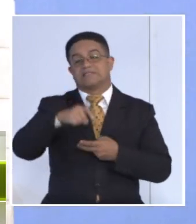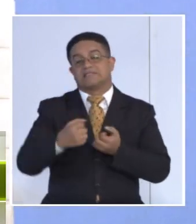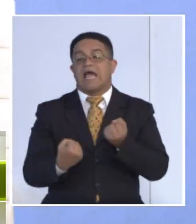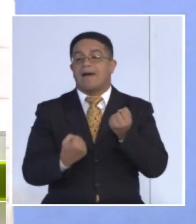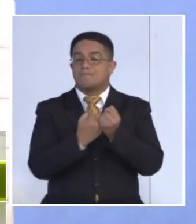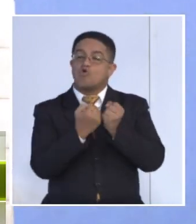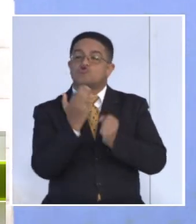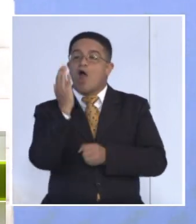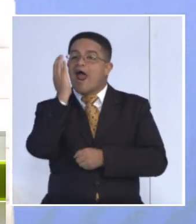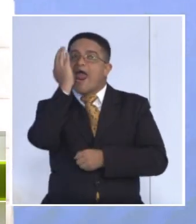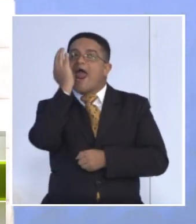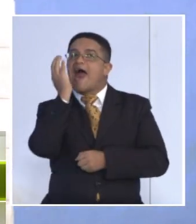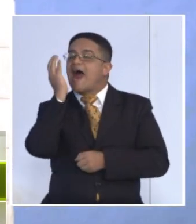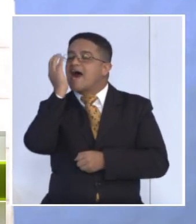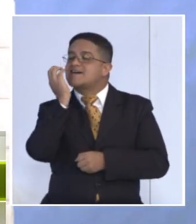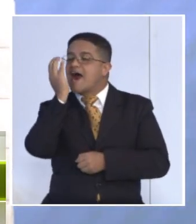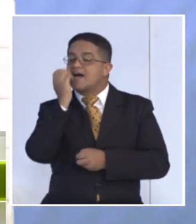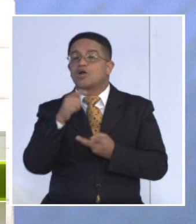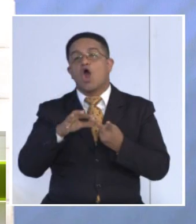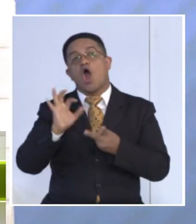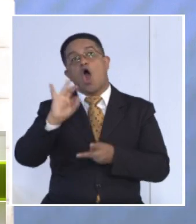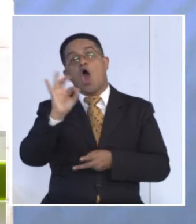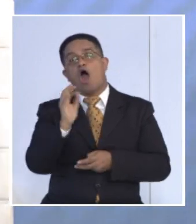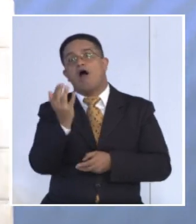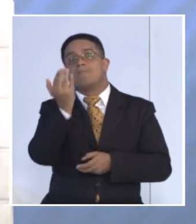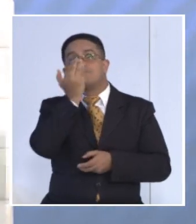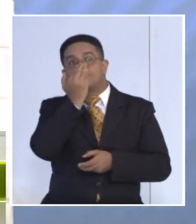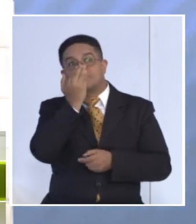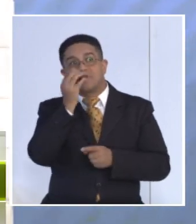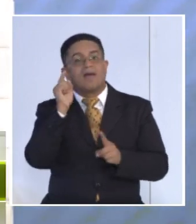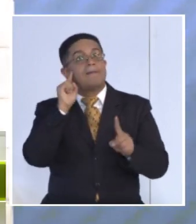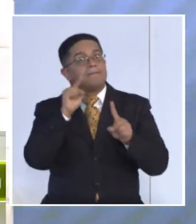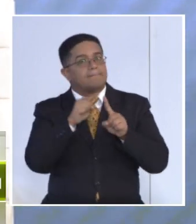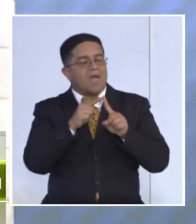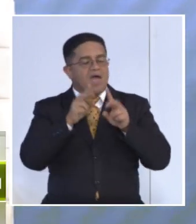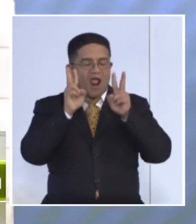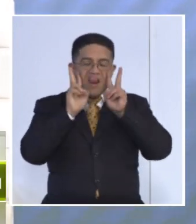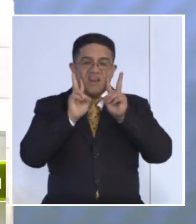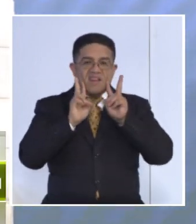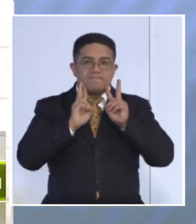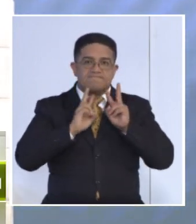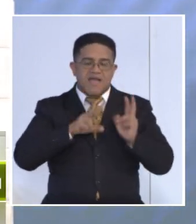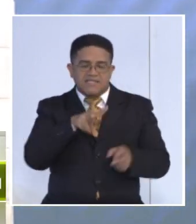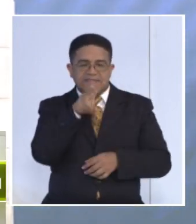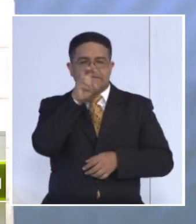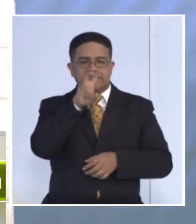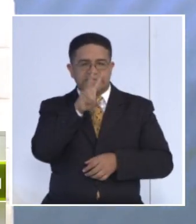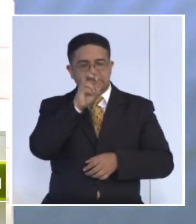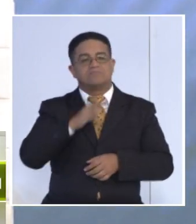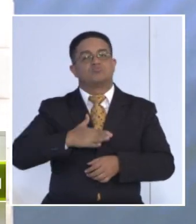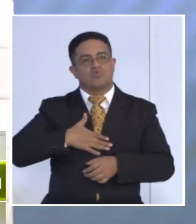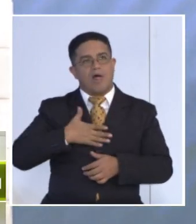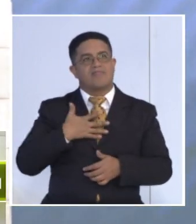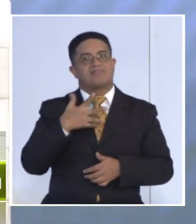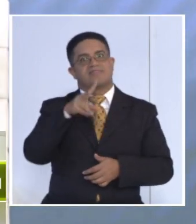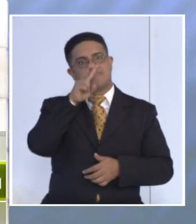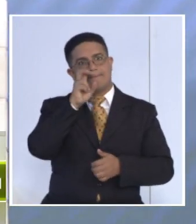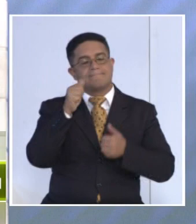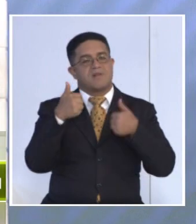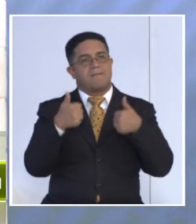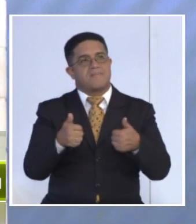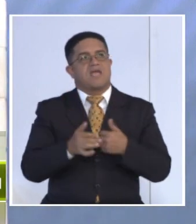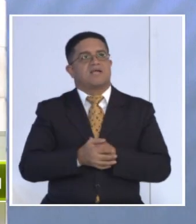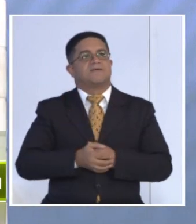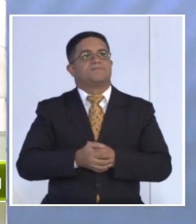con inhaloterapia, con aerosoles, para mantener esa vía totalmente desinflamada o por lo menos broncodilatada de la manera más efectiva